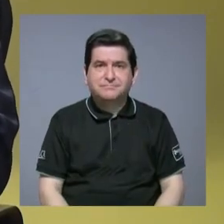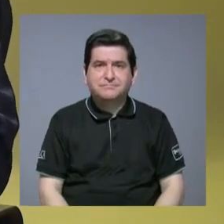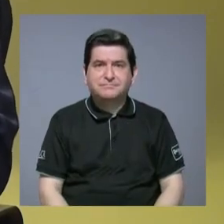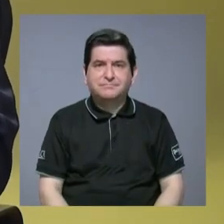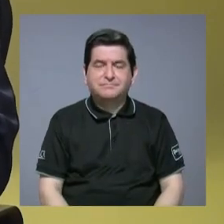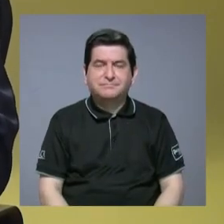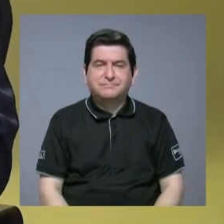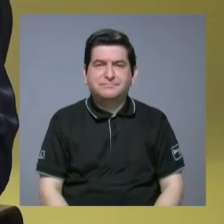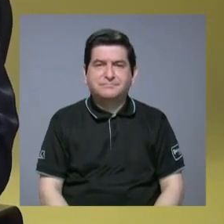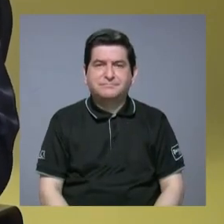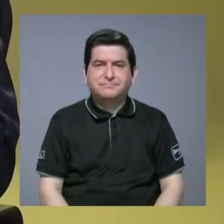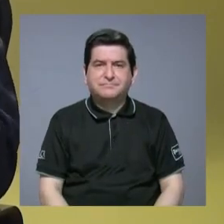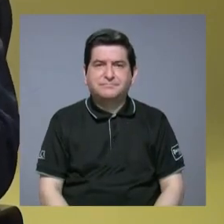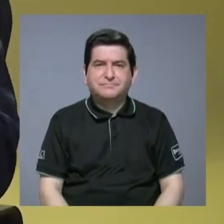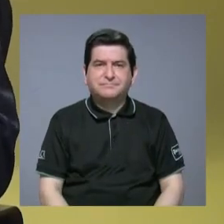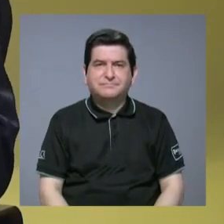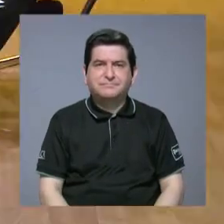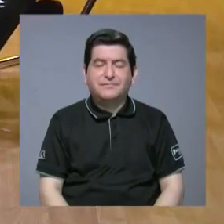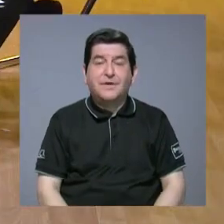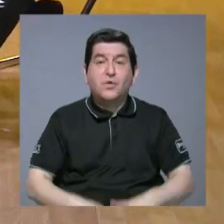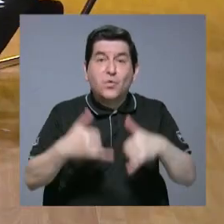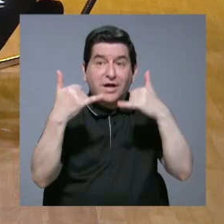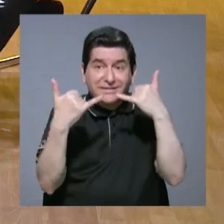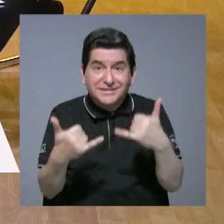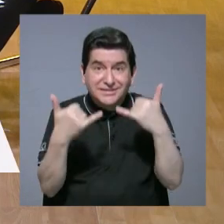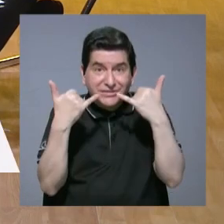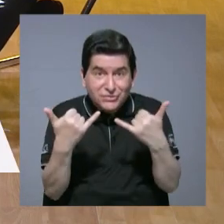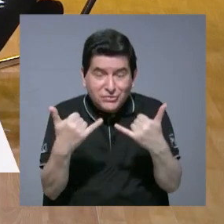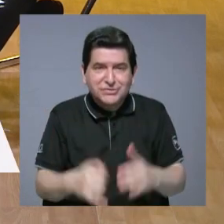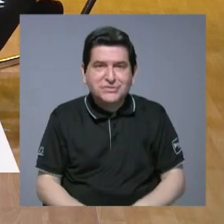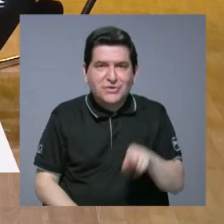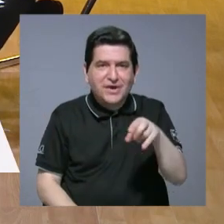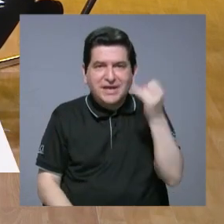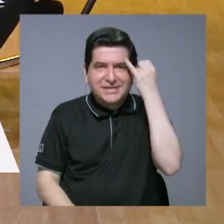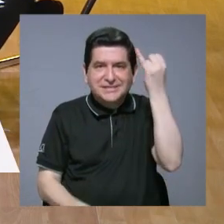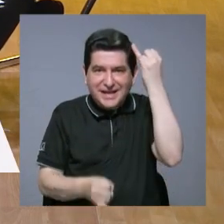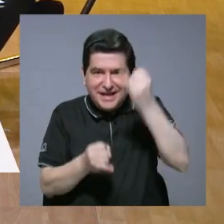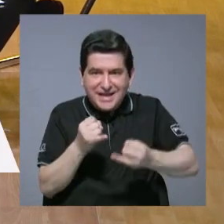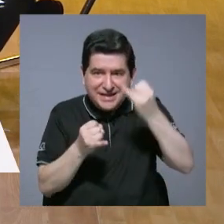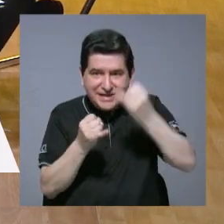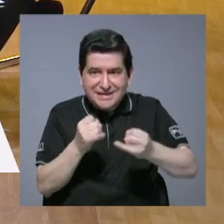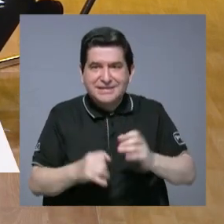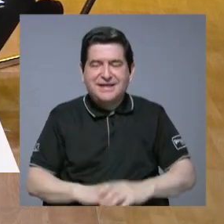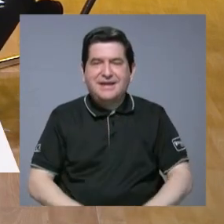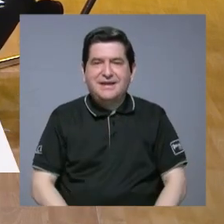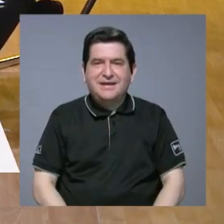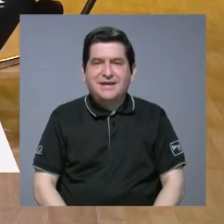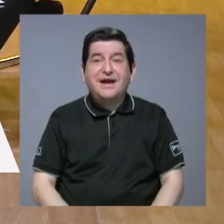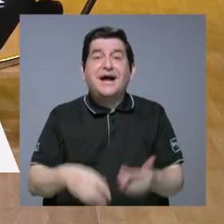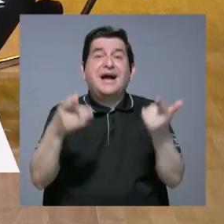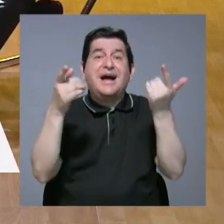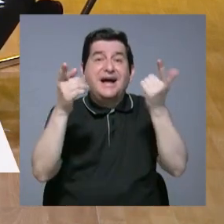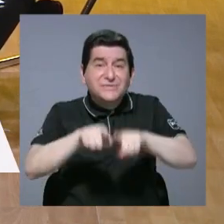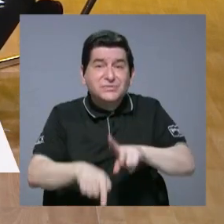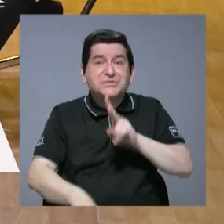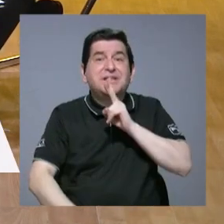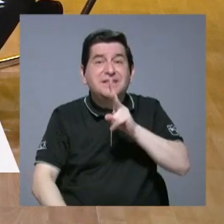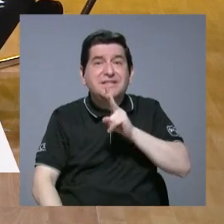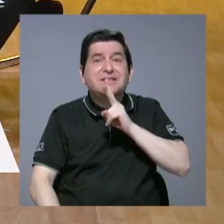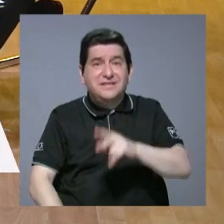disculpe, cuando se llega a esa conclusión, pues ha pasado